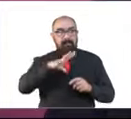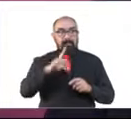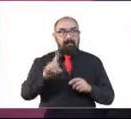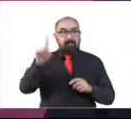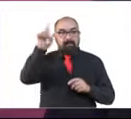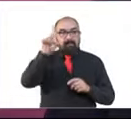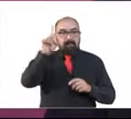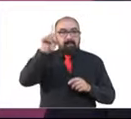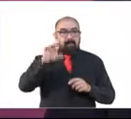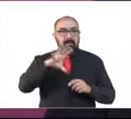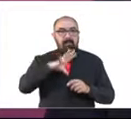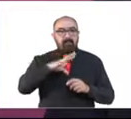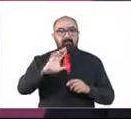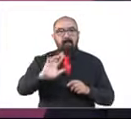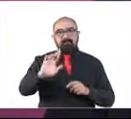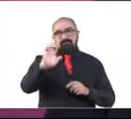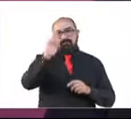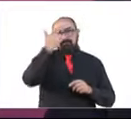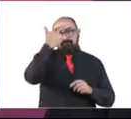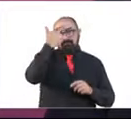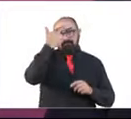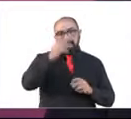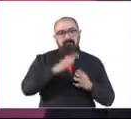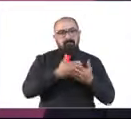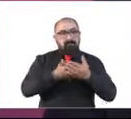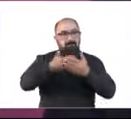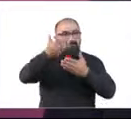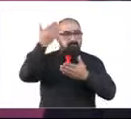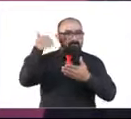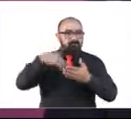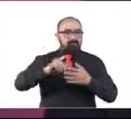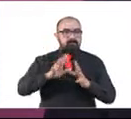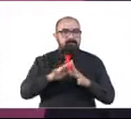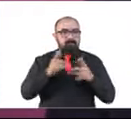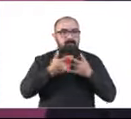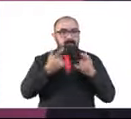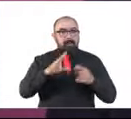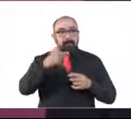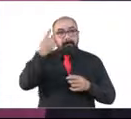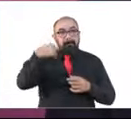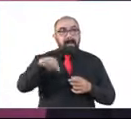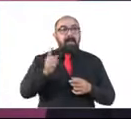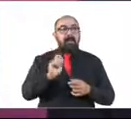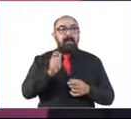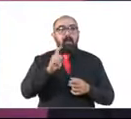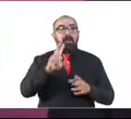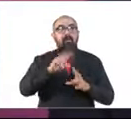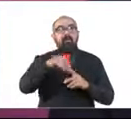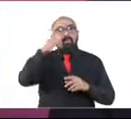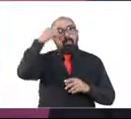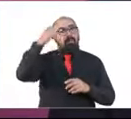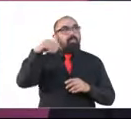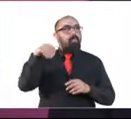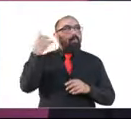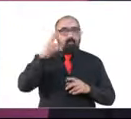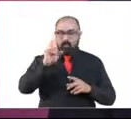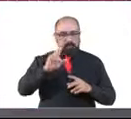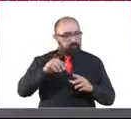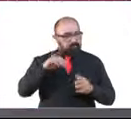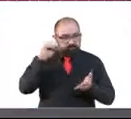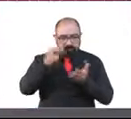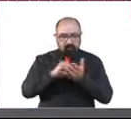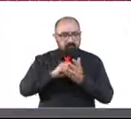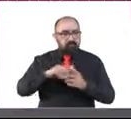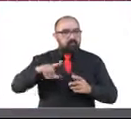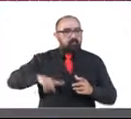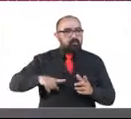con la memoria histórica de ese momento para que nunca se nos vaya a olvidar los gobiernos autoritarios.